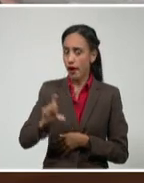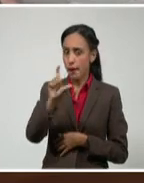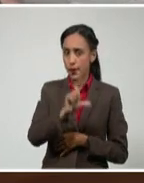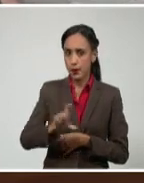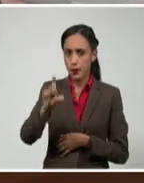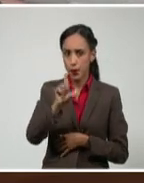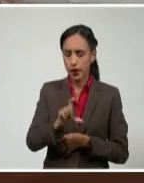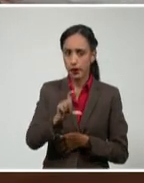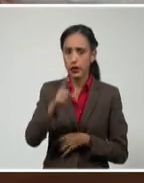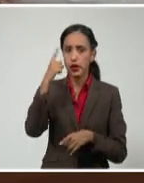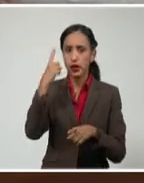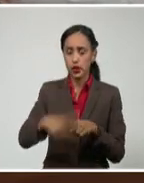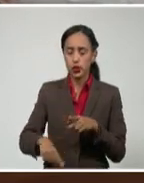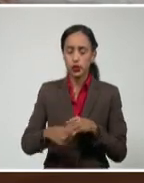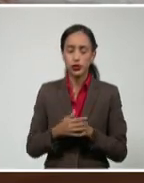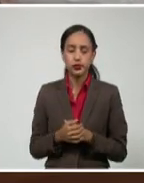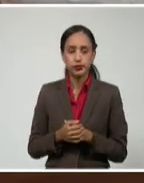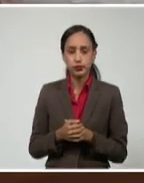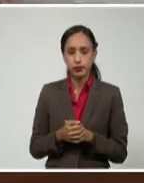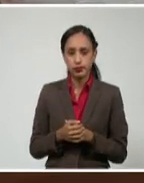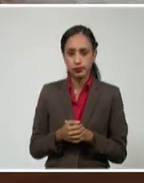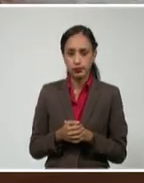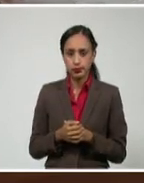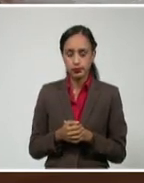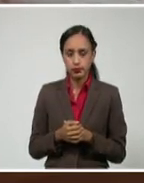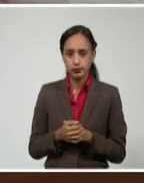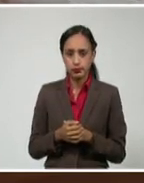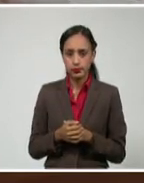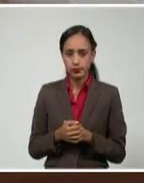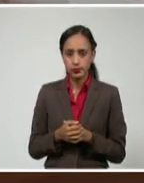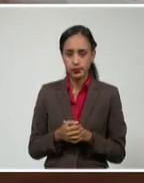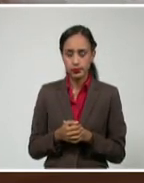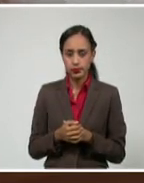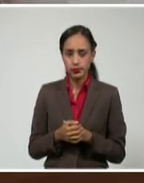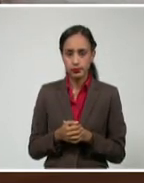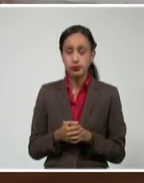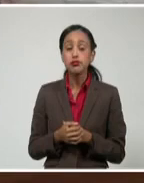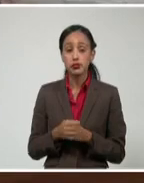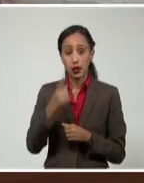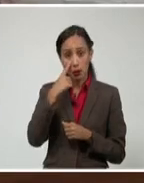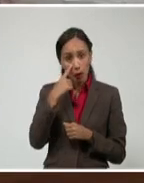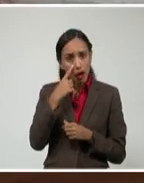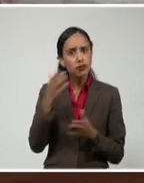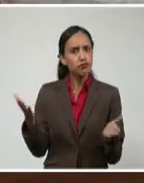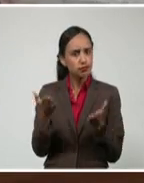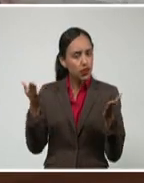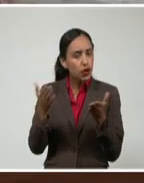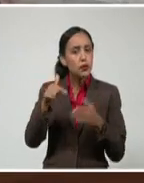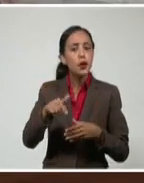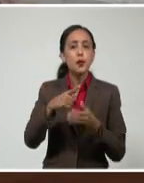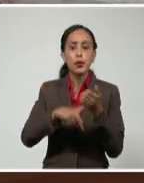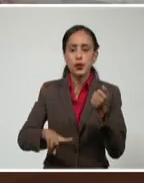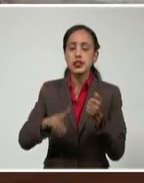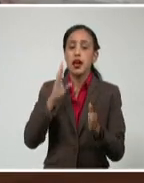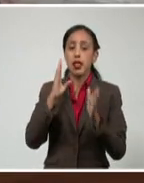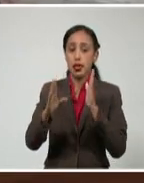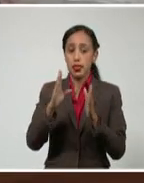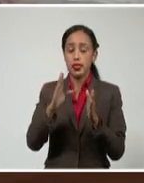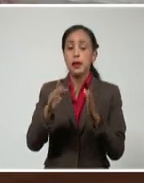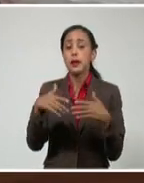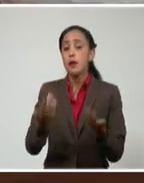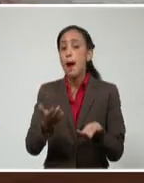destaca el trabajo que viene desarrollando hacia el control la provincia de Matanzas, aunque no cambia de fase ni de